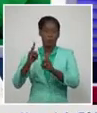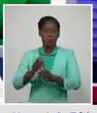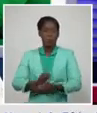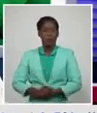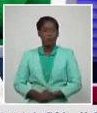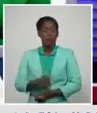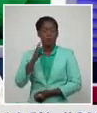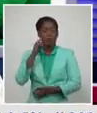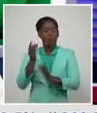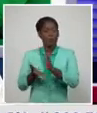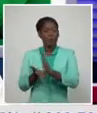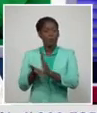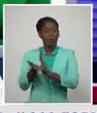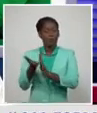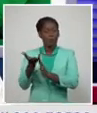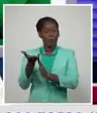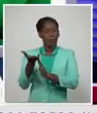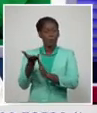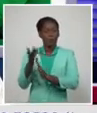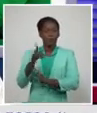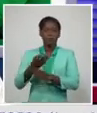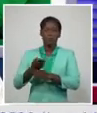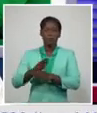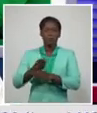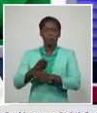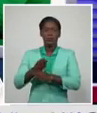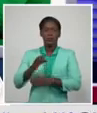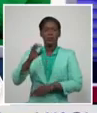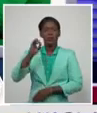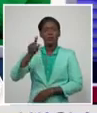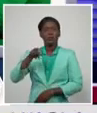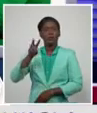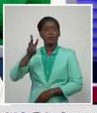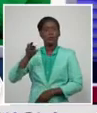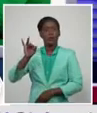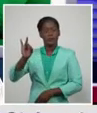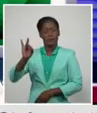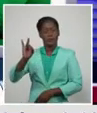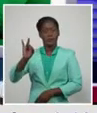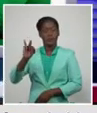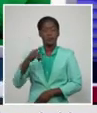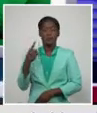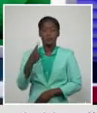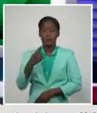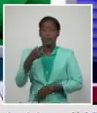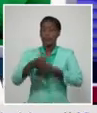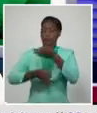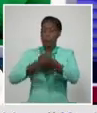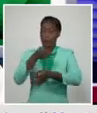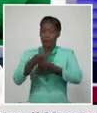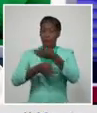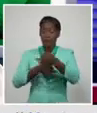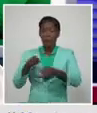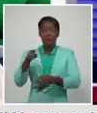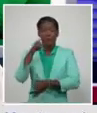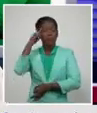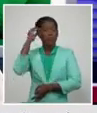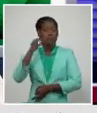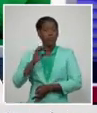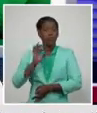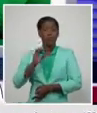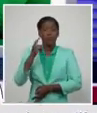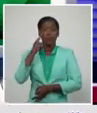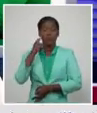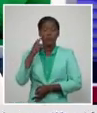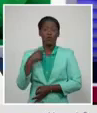a la del día de ayer, 0,37, que podemos decir que es inferior a la del mundo,